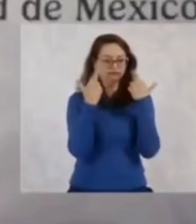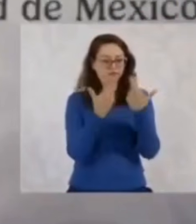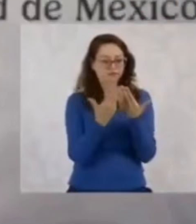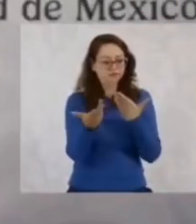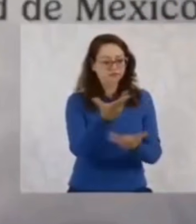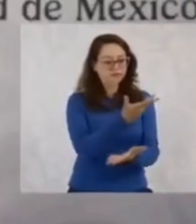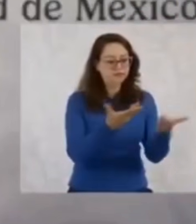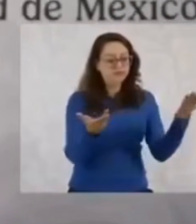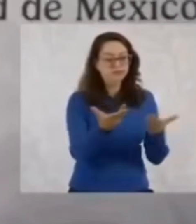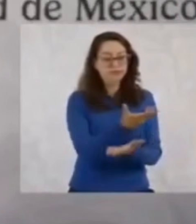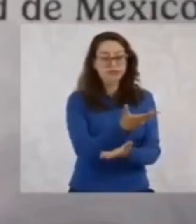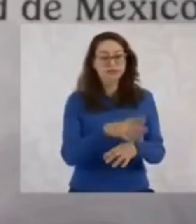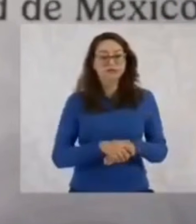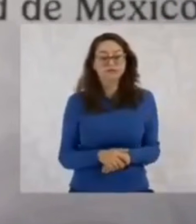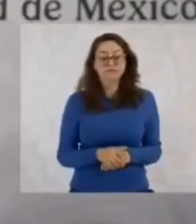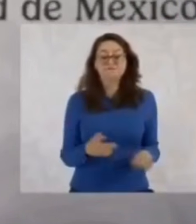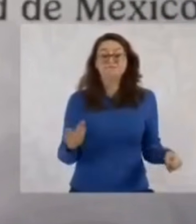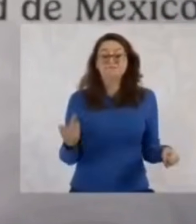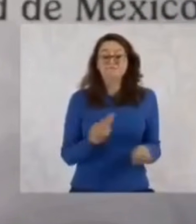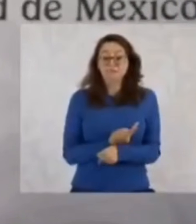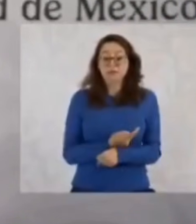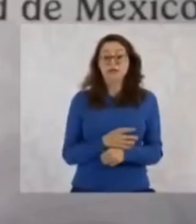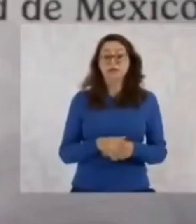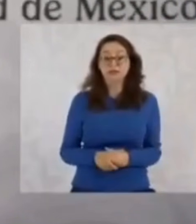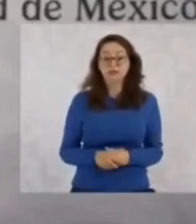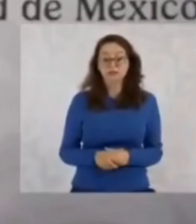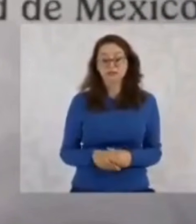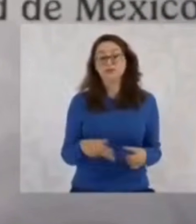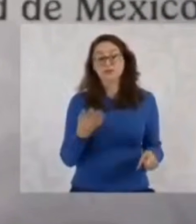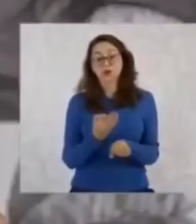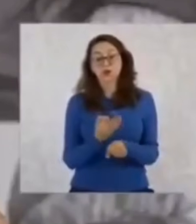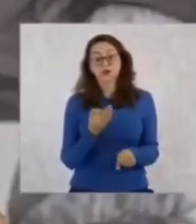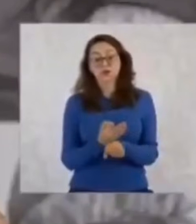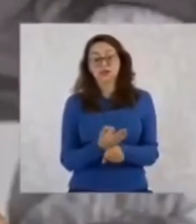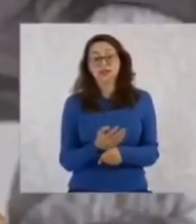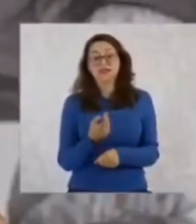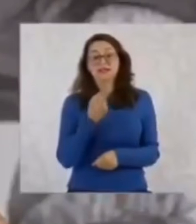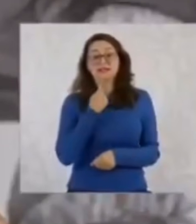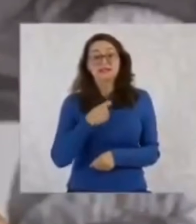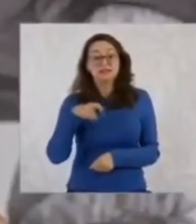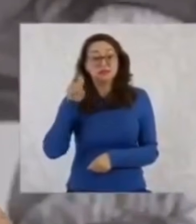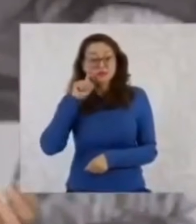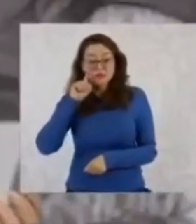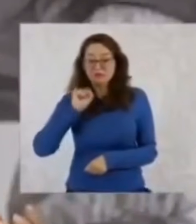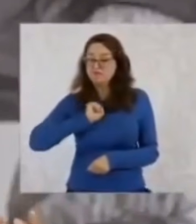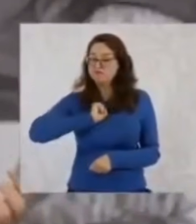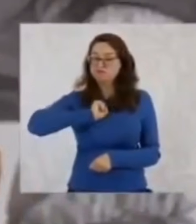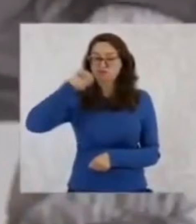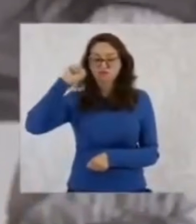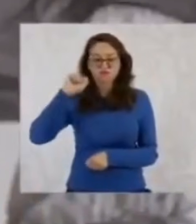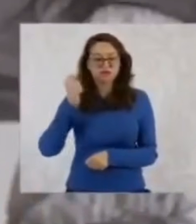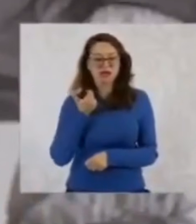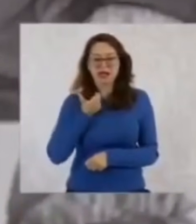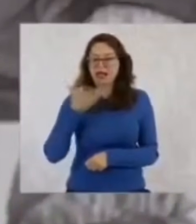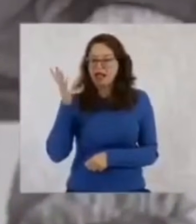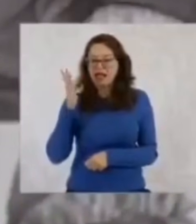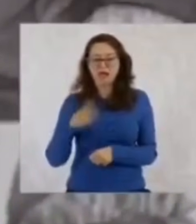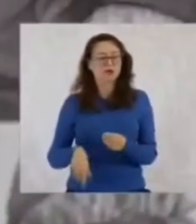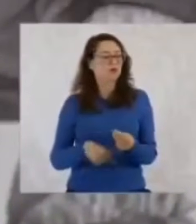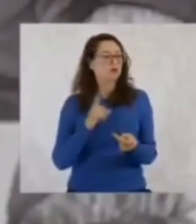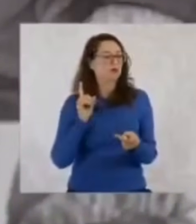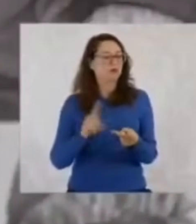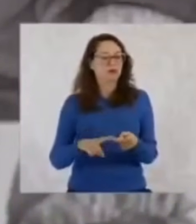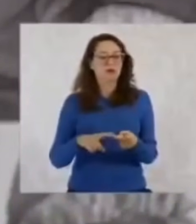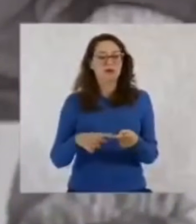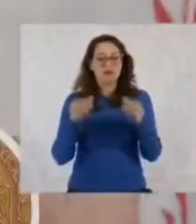razones han impactado también en el precio de algunos productos. Jitomate, por ejemplo, está muy caro. La carne de res también